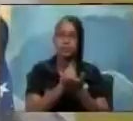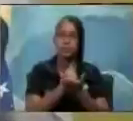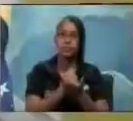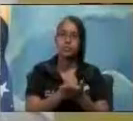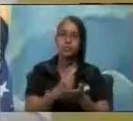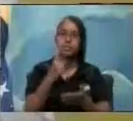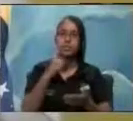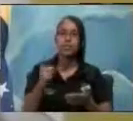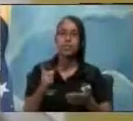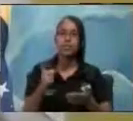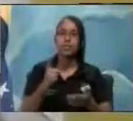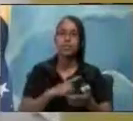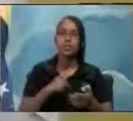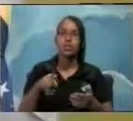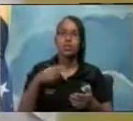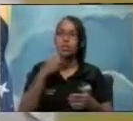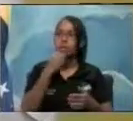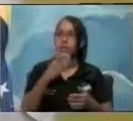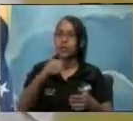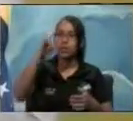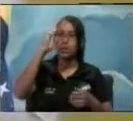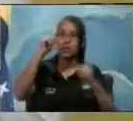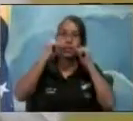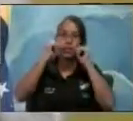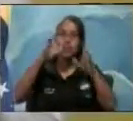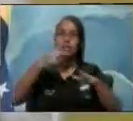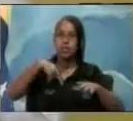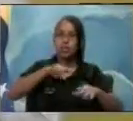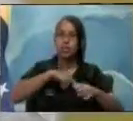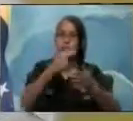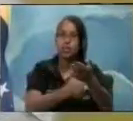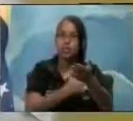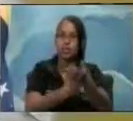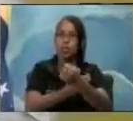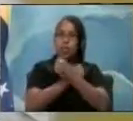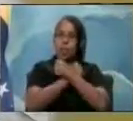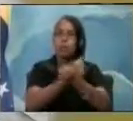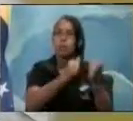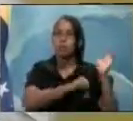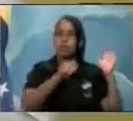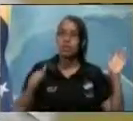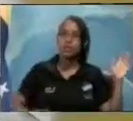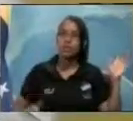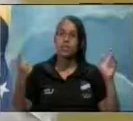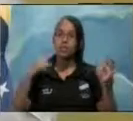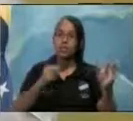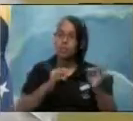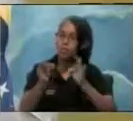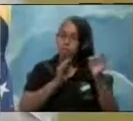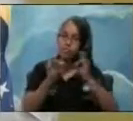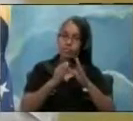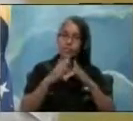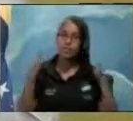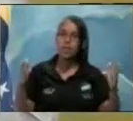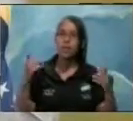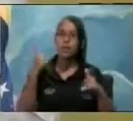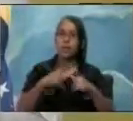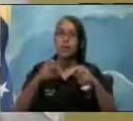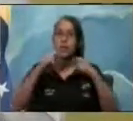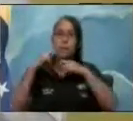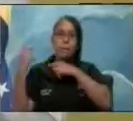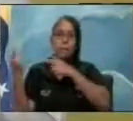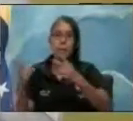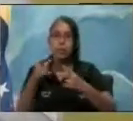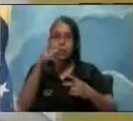Mire, bueno, que Dios bendiga a nuestros hermanos bautistas, los amo en el Señor, tienen una preparación tremenda, pero les invito a que